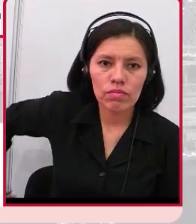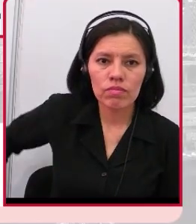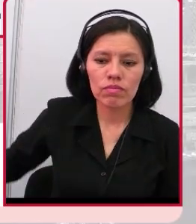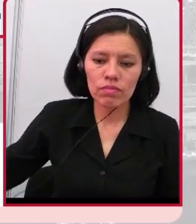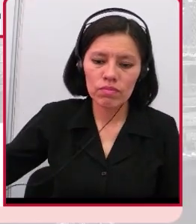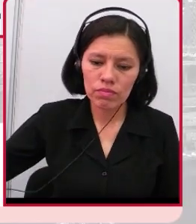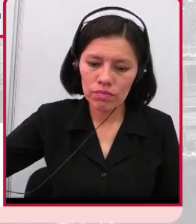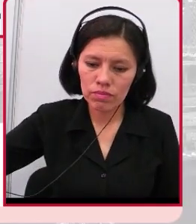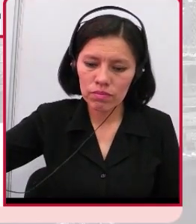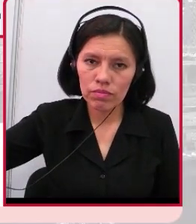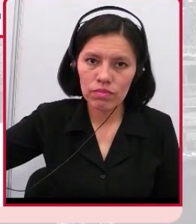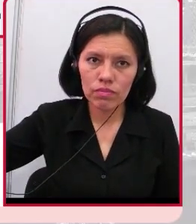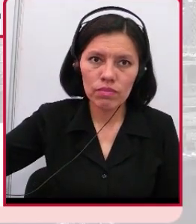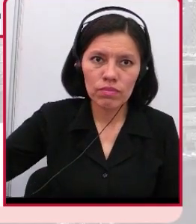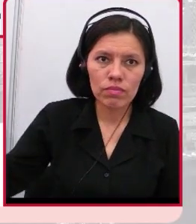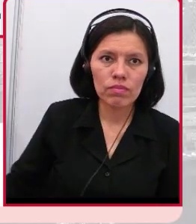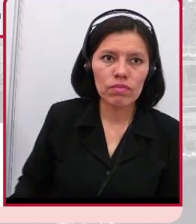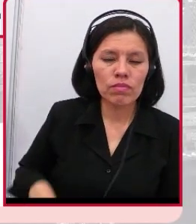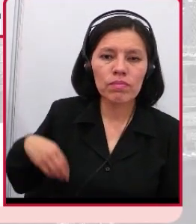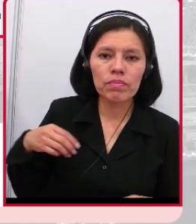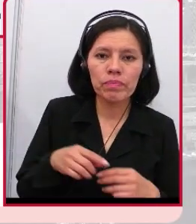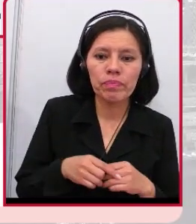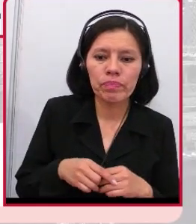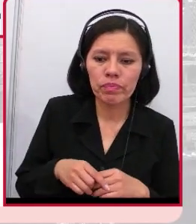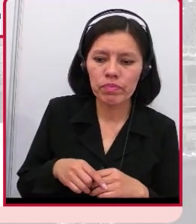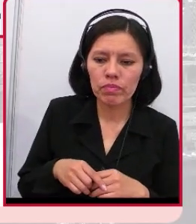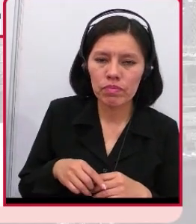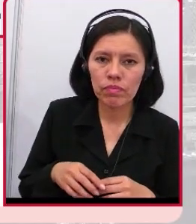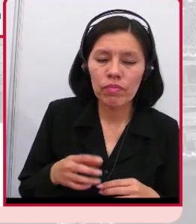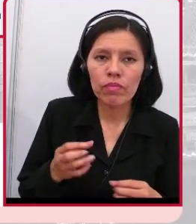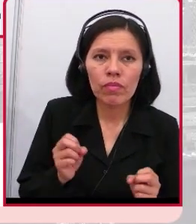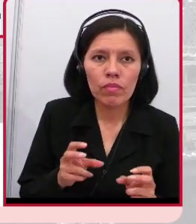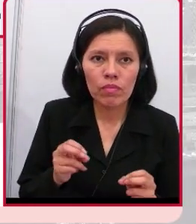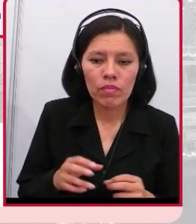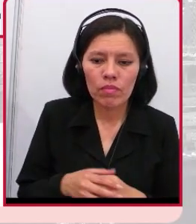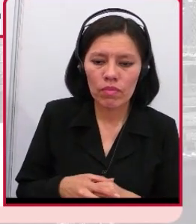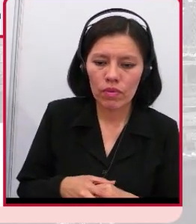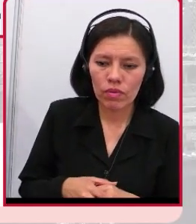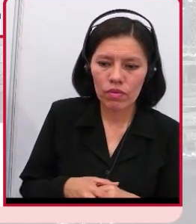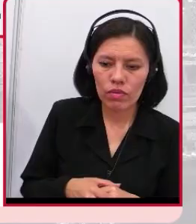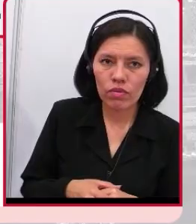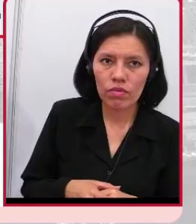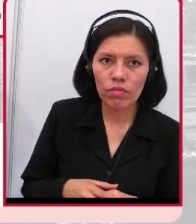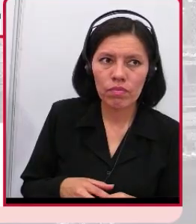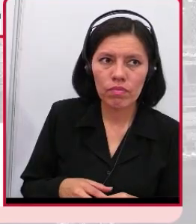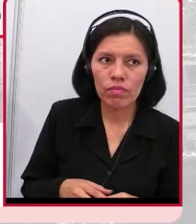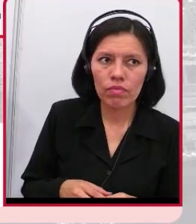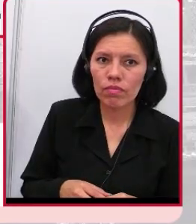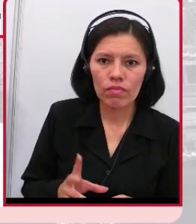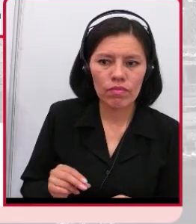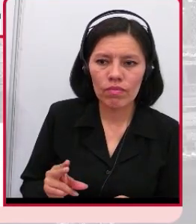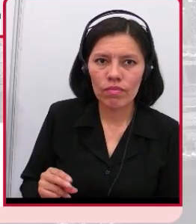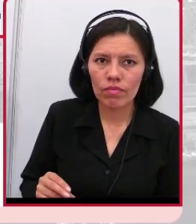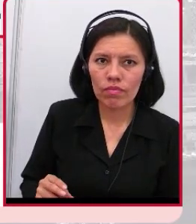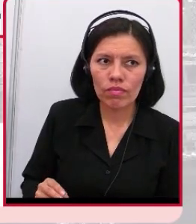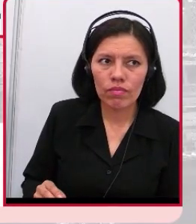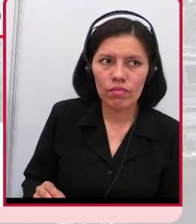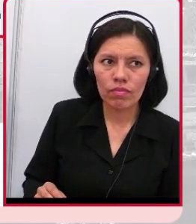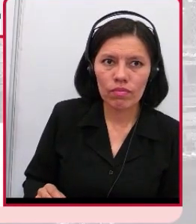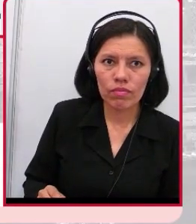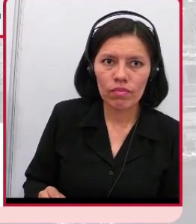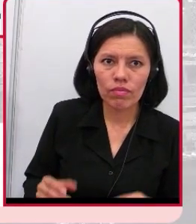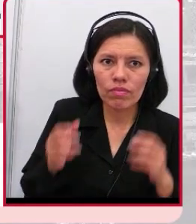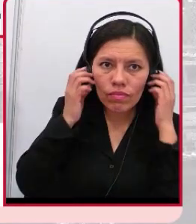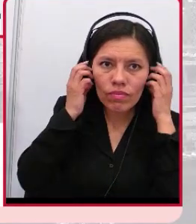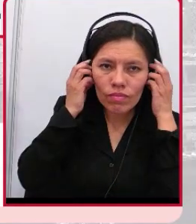diagrama simplificado que estamos utilizando. Entonces, para responder por qué hay una baja recuperación, necesito el